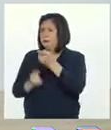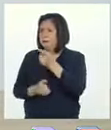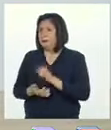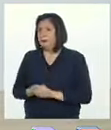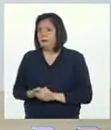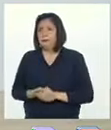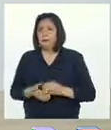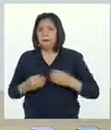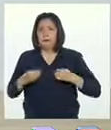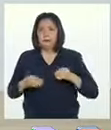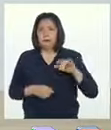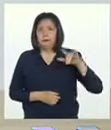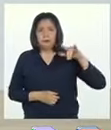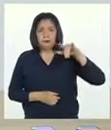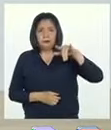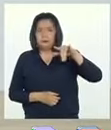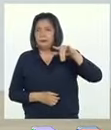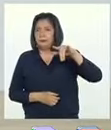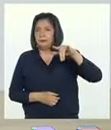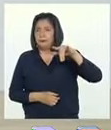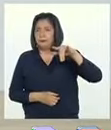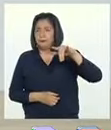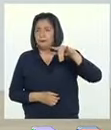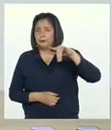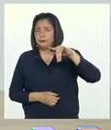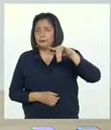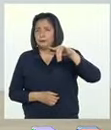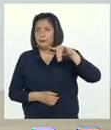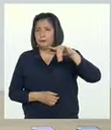posición del avión.